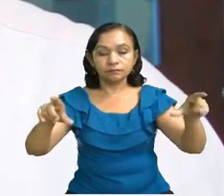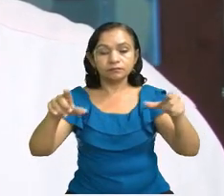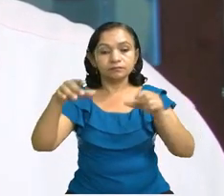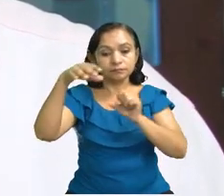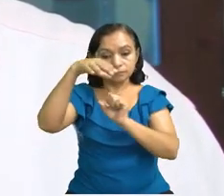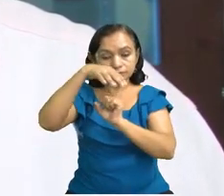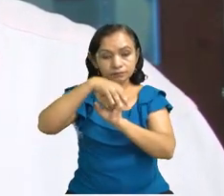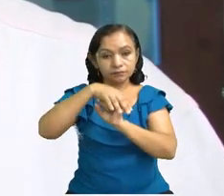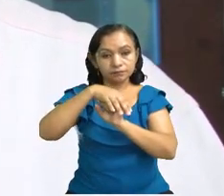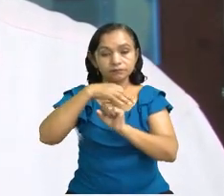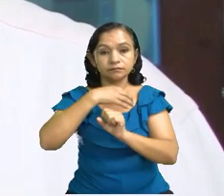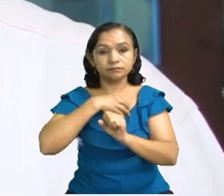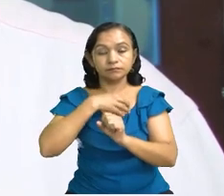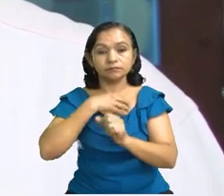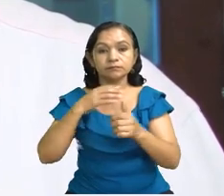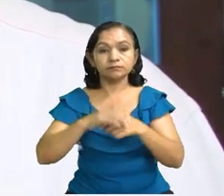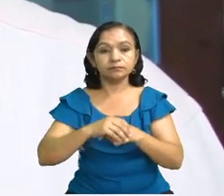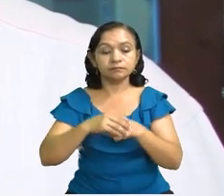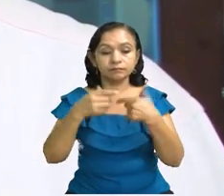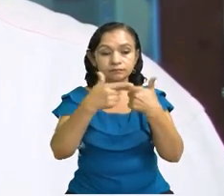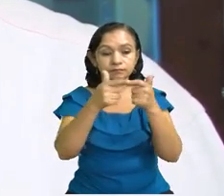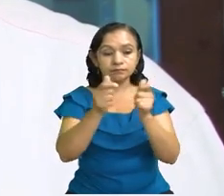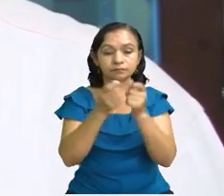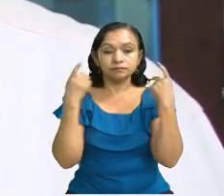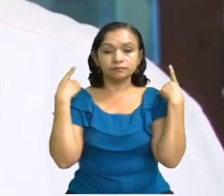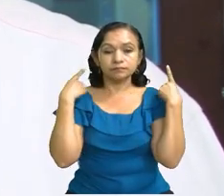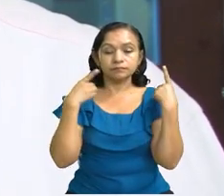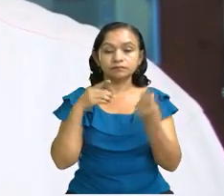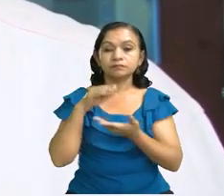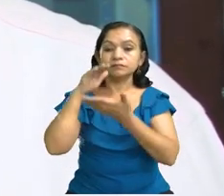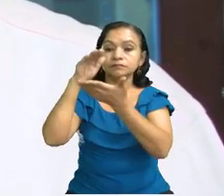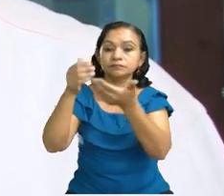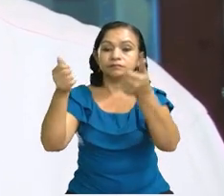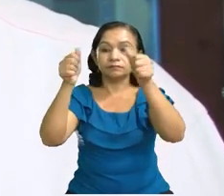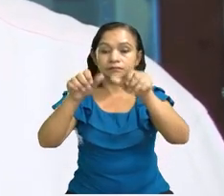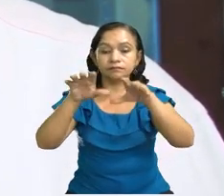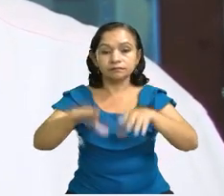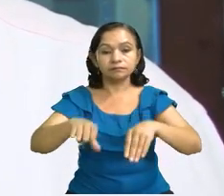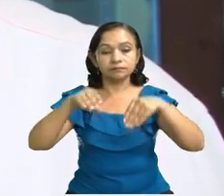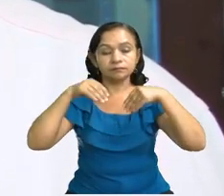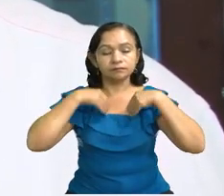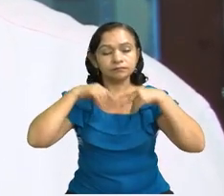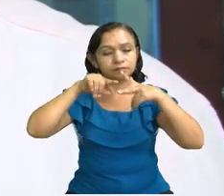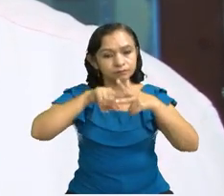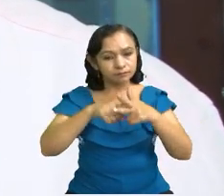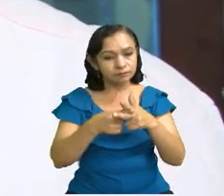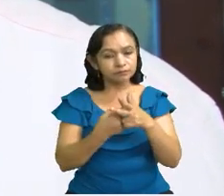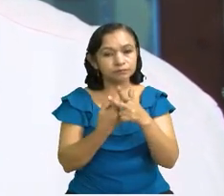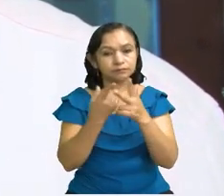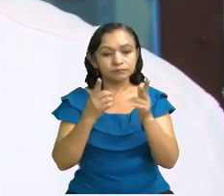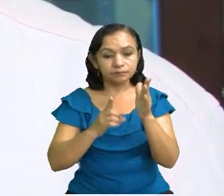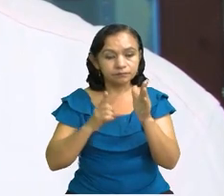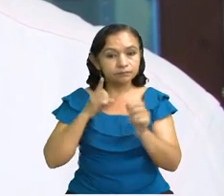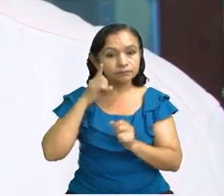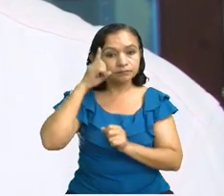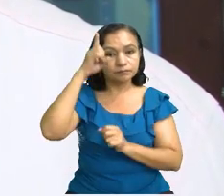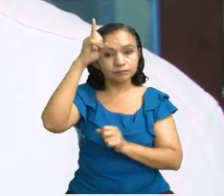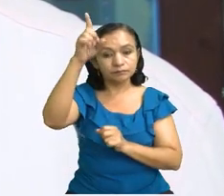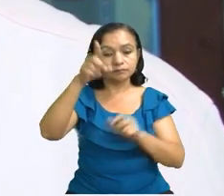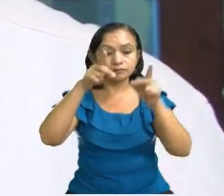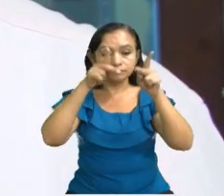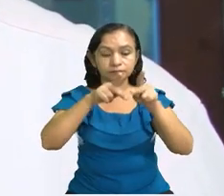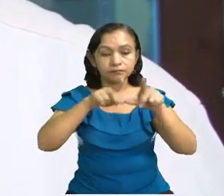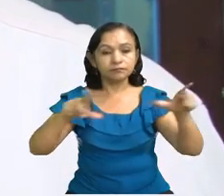comisión a junta directiva para su aprobación e iniciar a lo inmediato el desarrollo del plan que